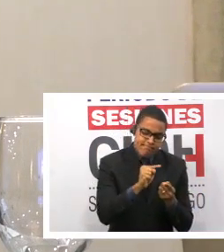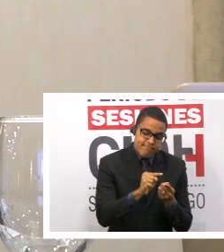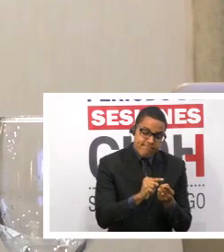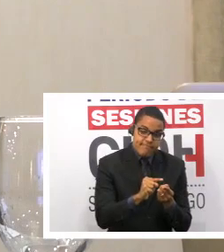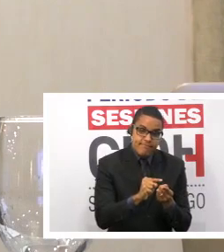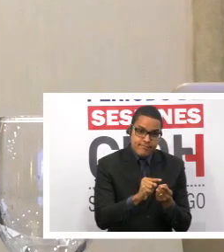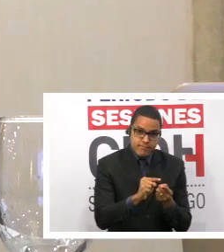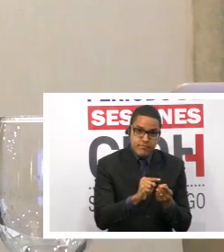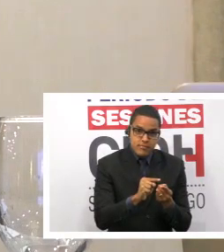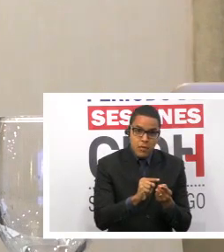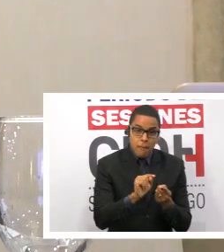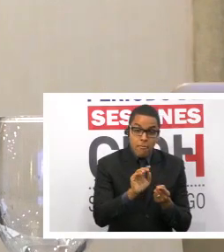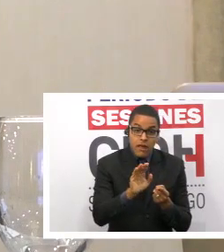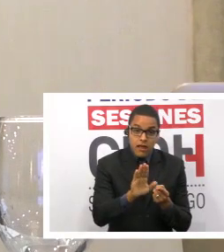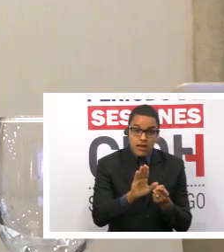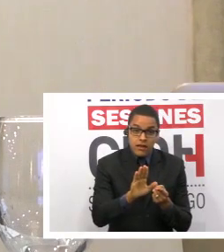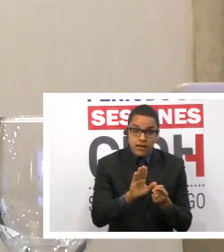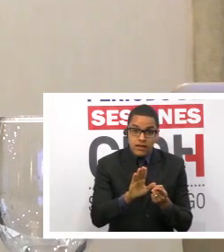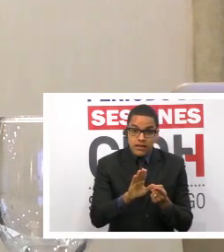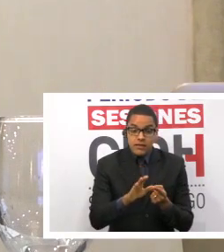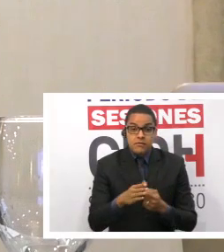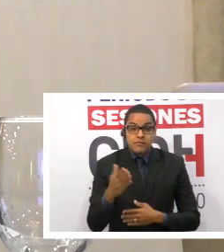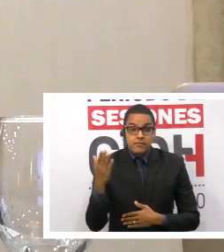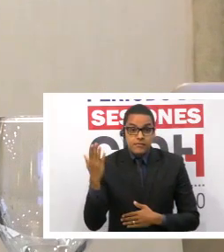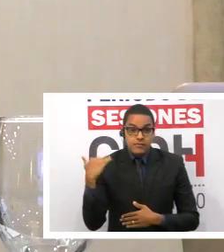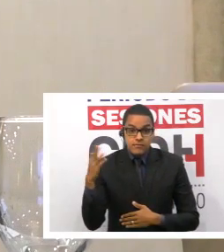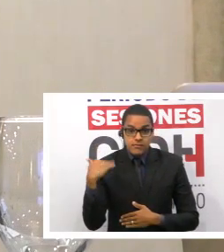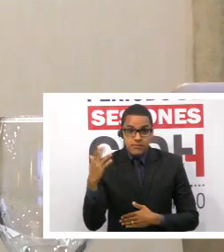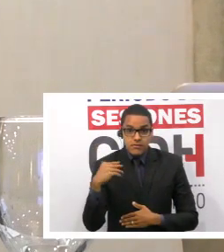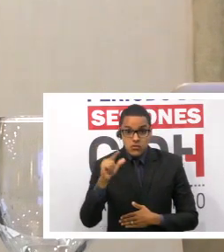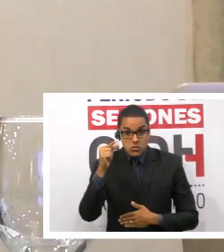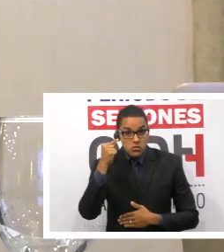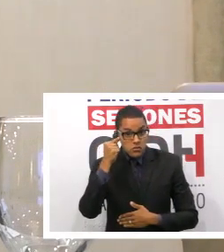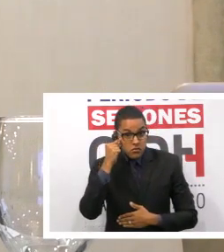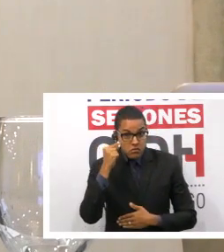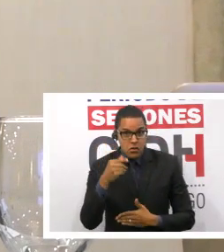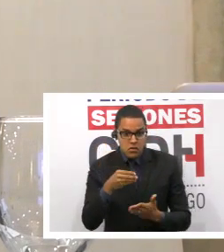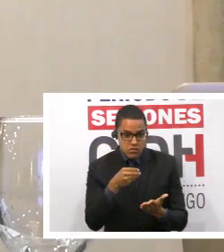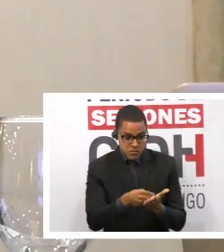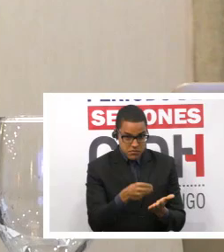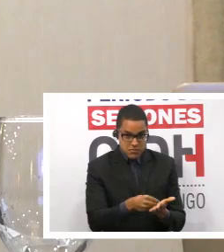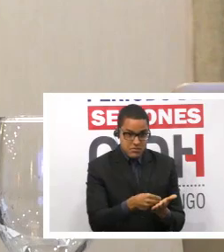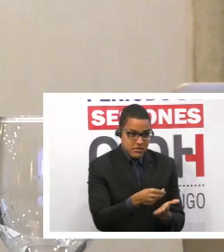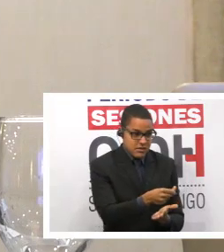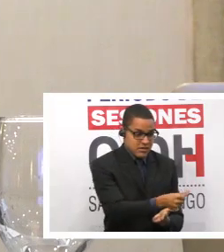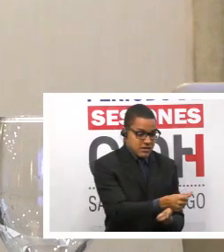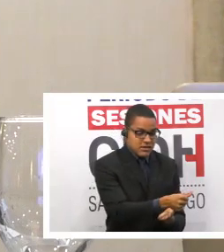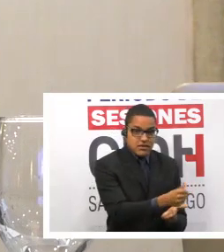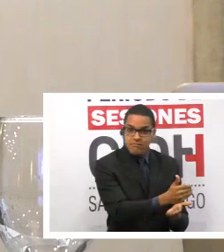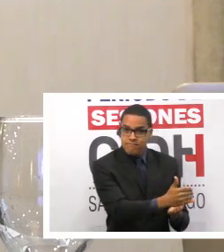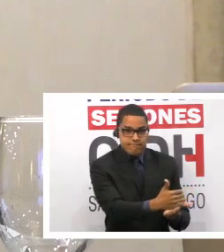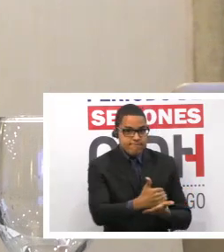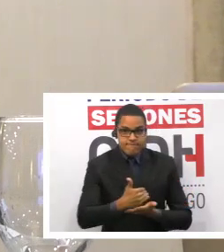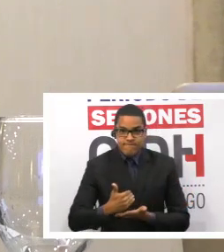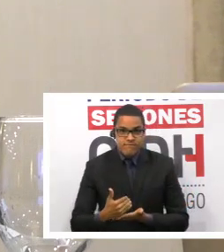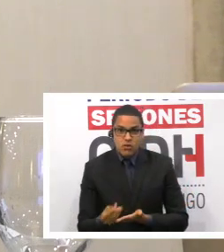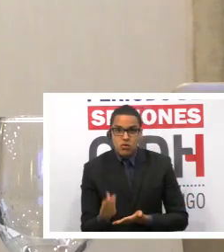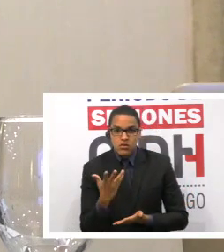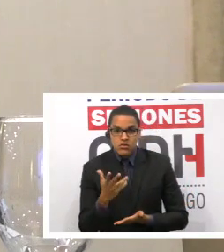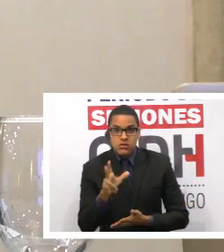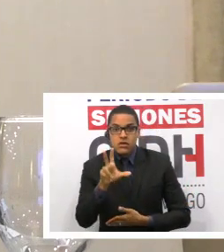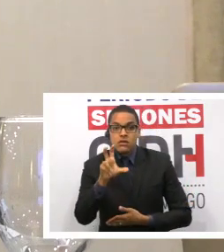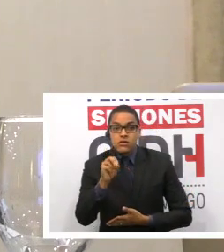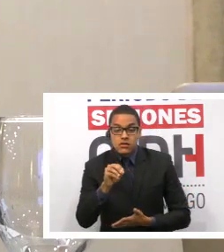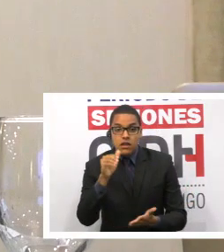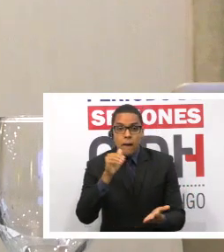dejó de gastar 30 millones de dólares este año hasta abrir el ministerio de salud frente al cáncer solo ha gastado el 5 por